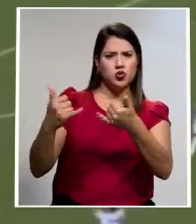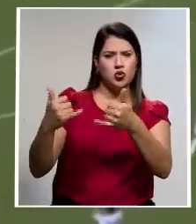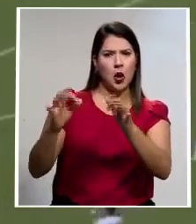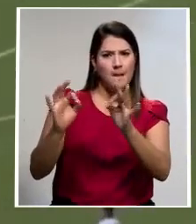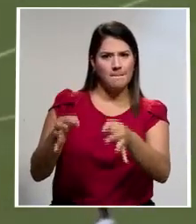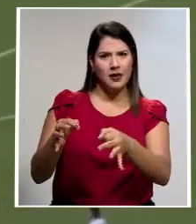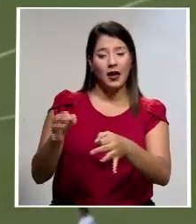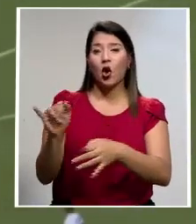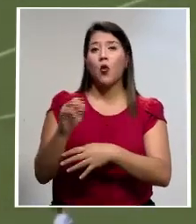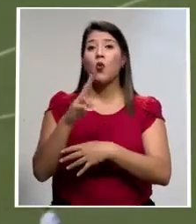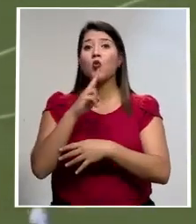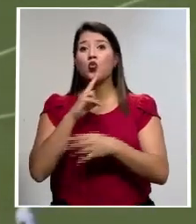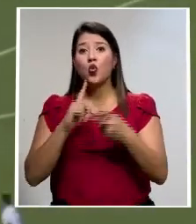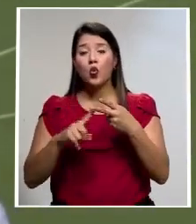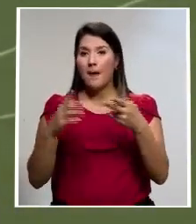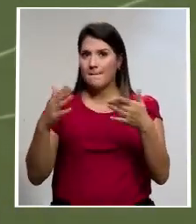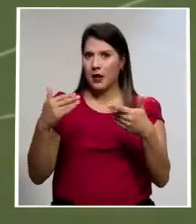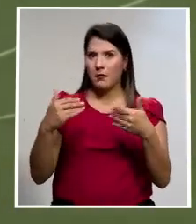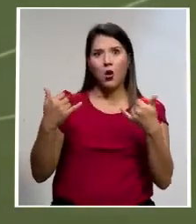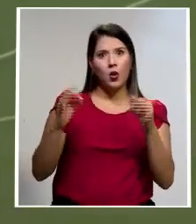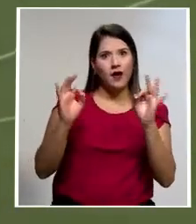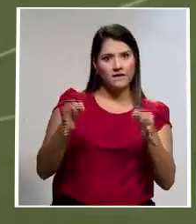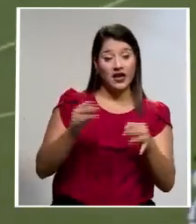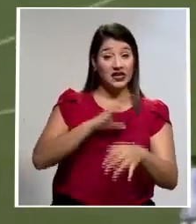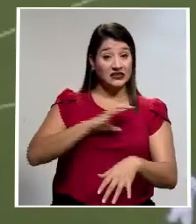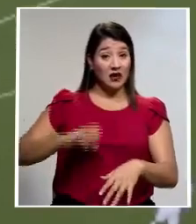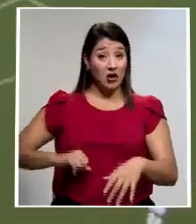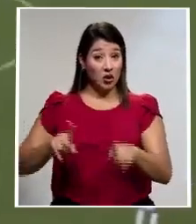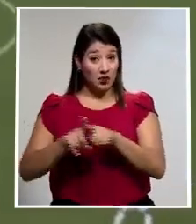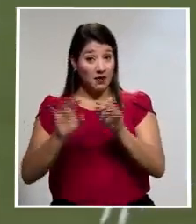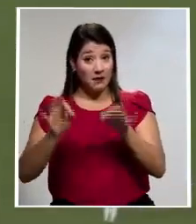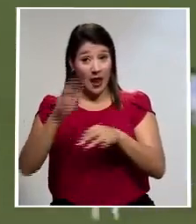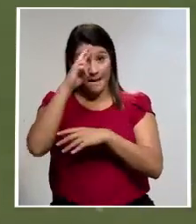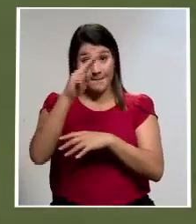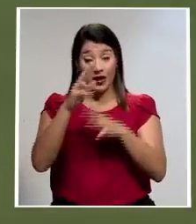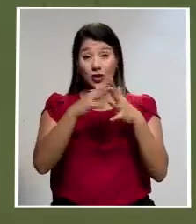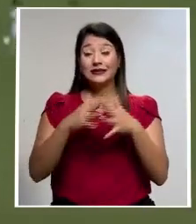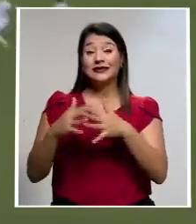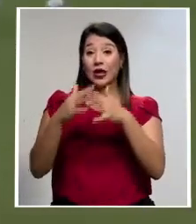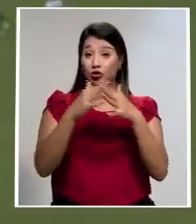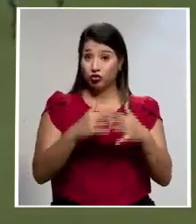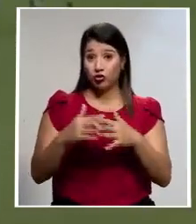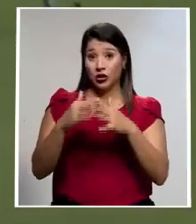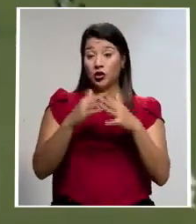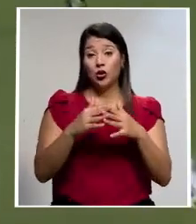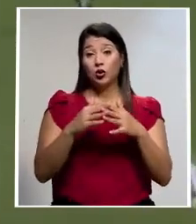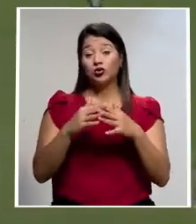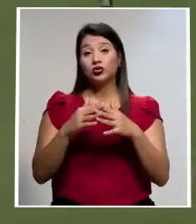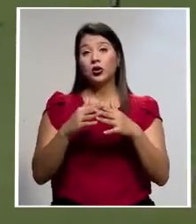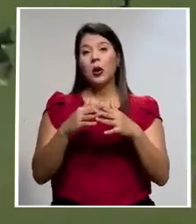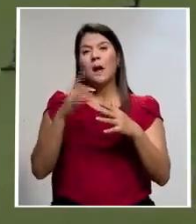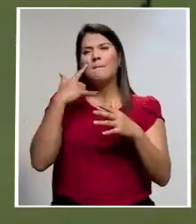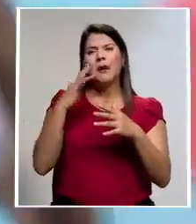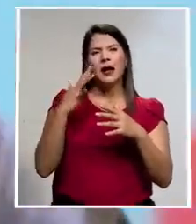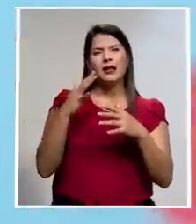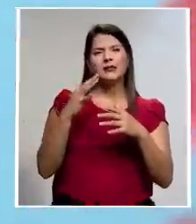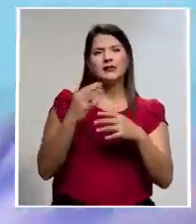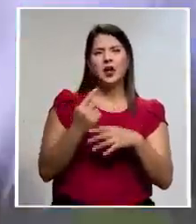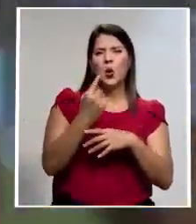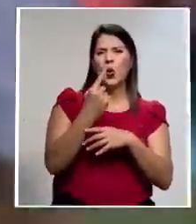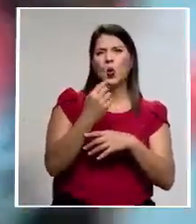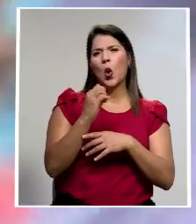como el hondureño y el panameño. El Salvador ha tenido un buen torneo y México y Estados Unidos, que se sabe estarían 1 o 2 peldaños arriba de todos